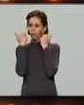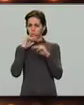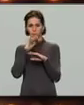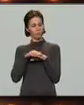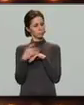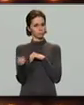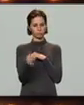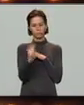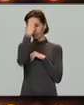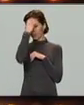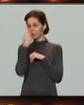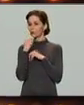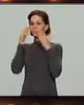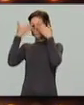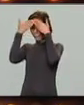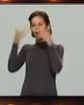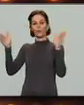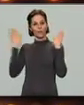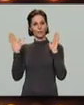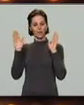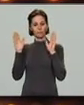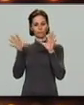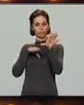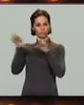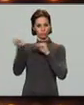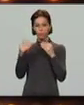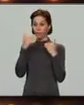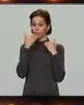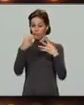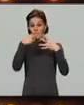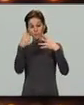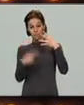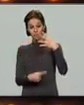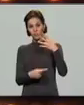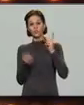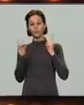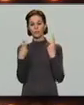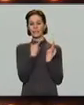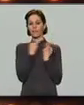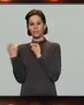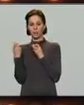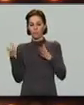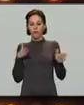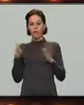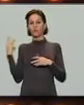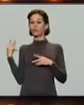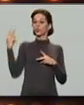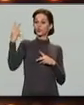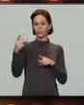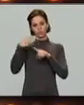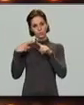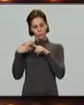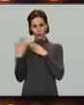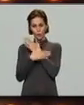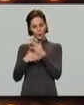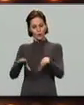mundo. Hemos sido inconformistas, hemos tenido una actitud abierta y gracias a todo ello solo hemos